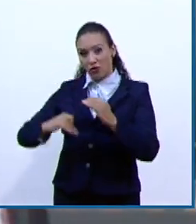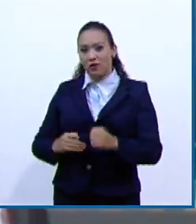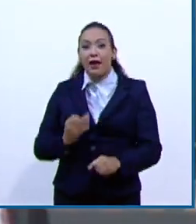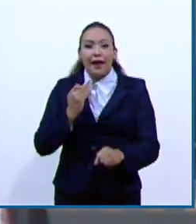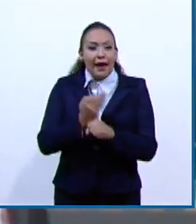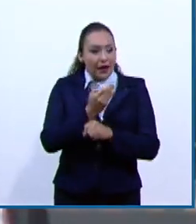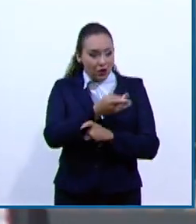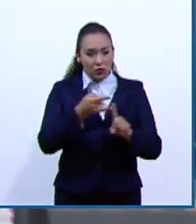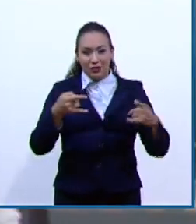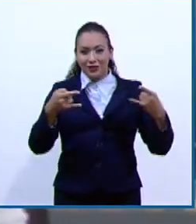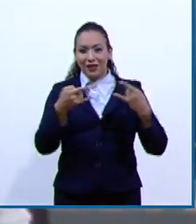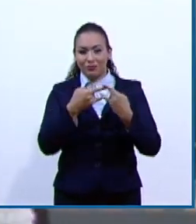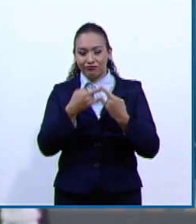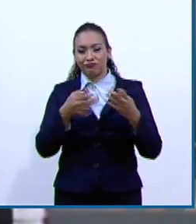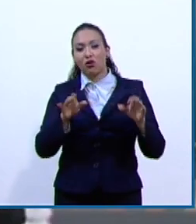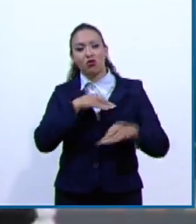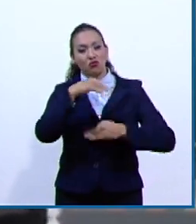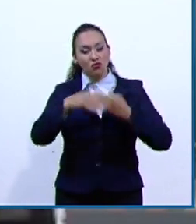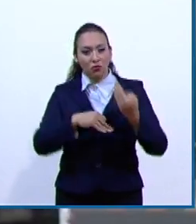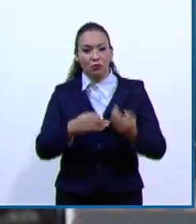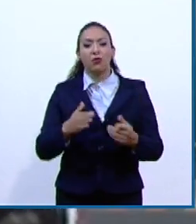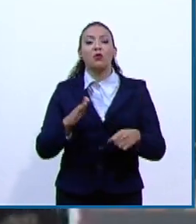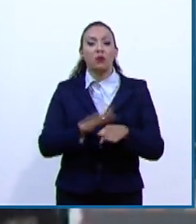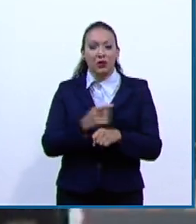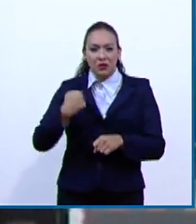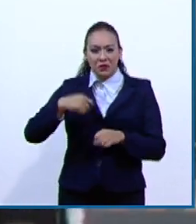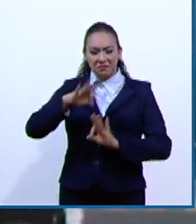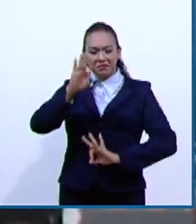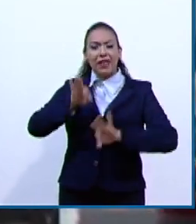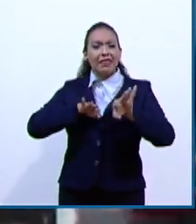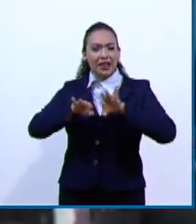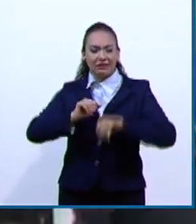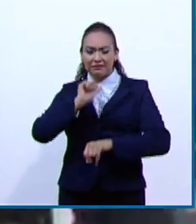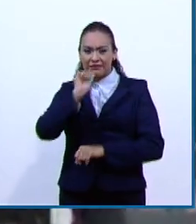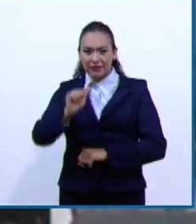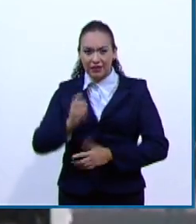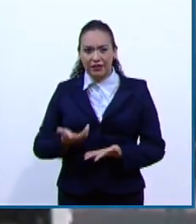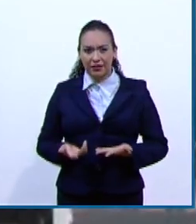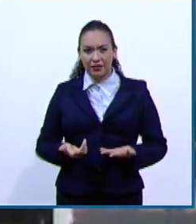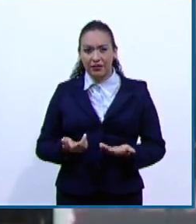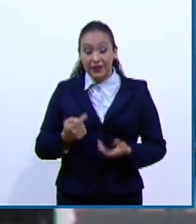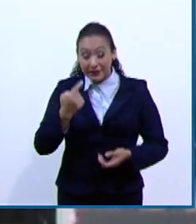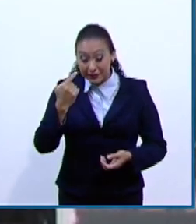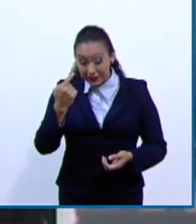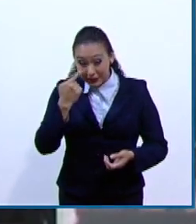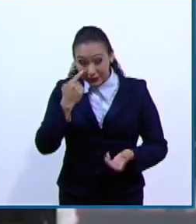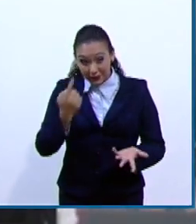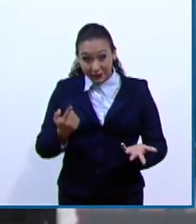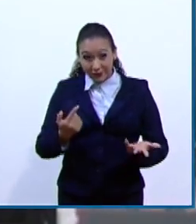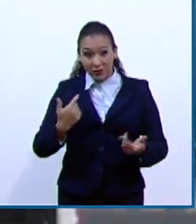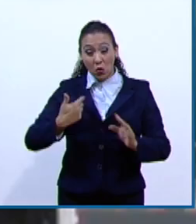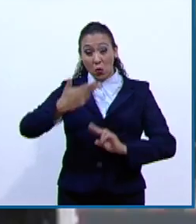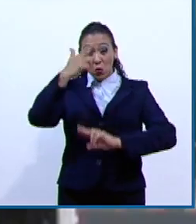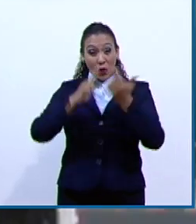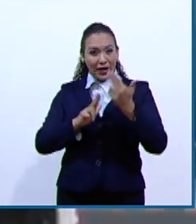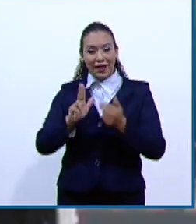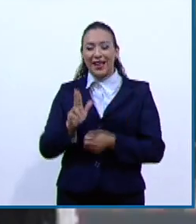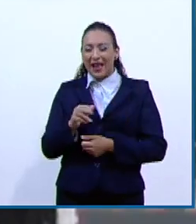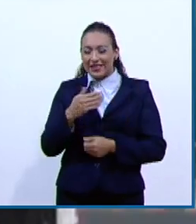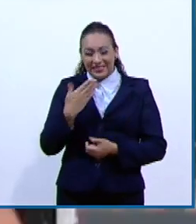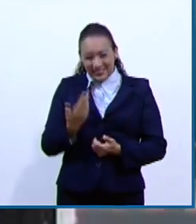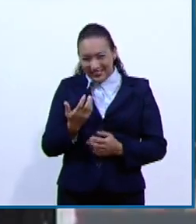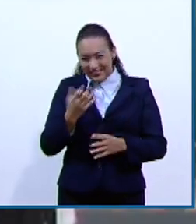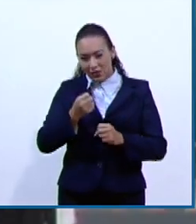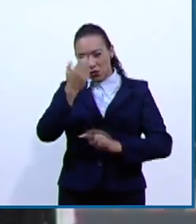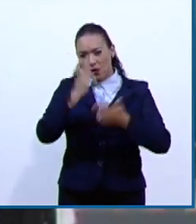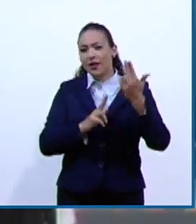precisamente para mantener la suspensión de labores, el paro, que confunden con huelga, incluso no es huelga, es suspensión y seguimos